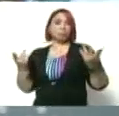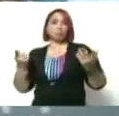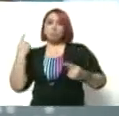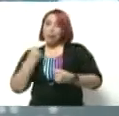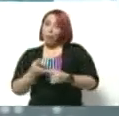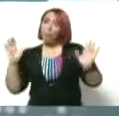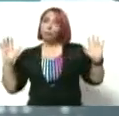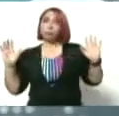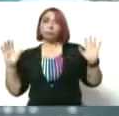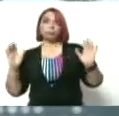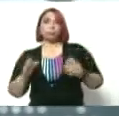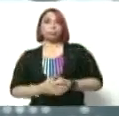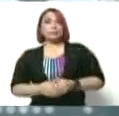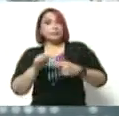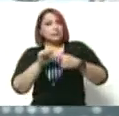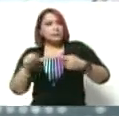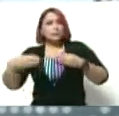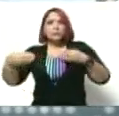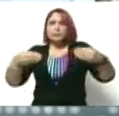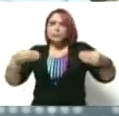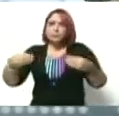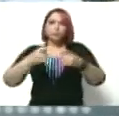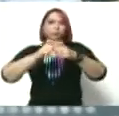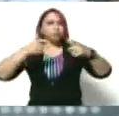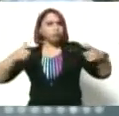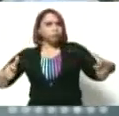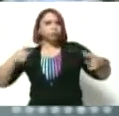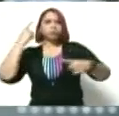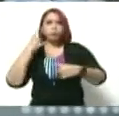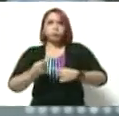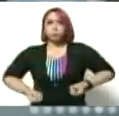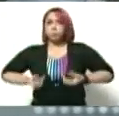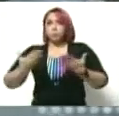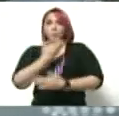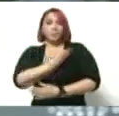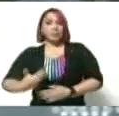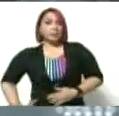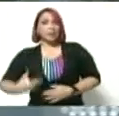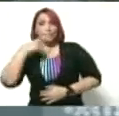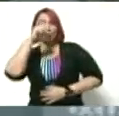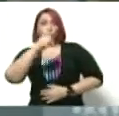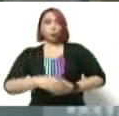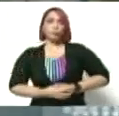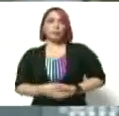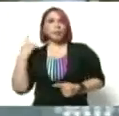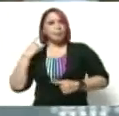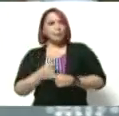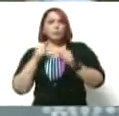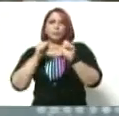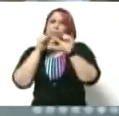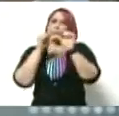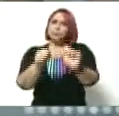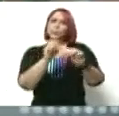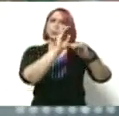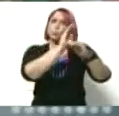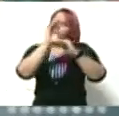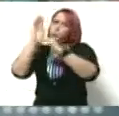en esta semana de flexibilización que dio el presidente nicolás maduro tenemos que seguir cuidando no